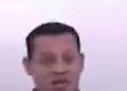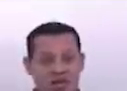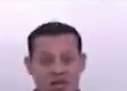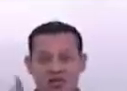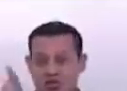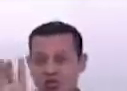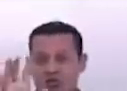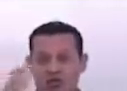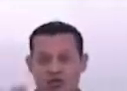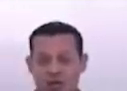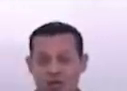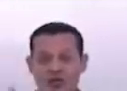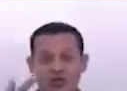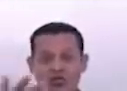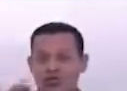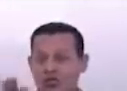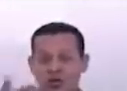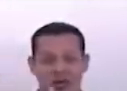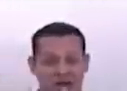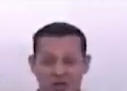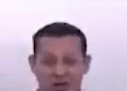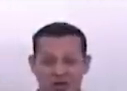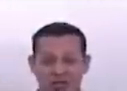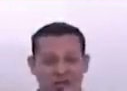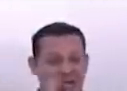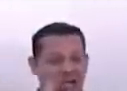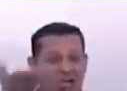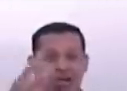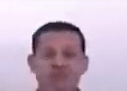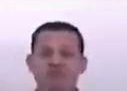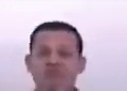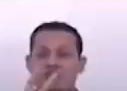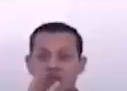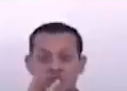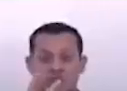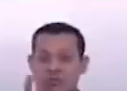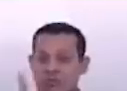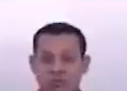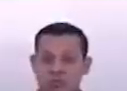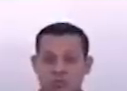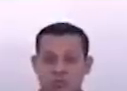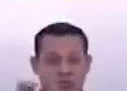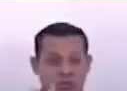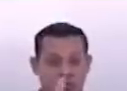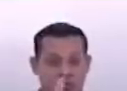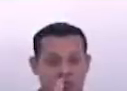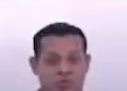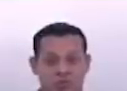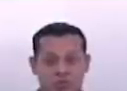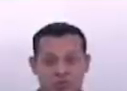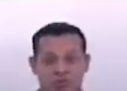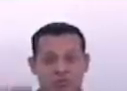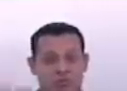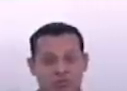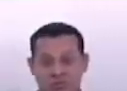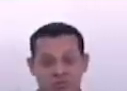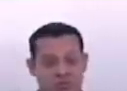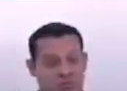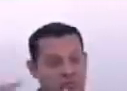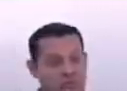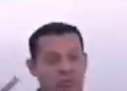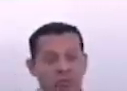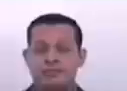vida utilizando un lenguaje y cierto volumen de voz que se salía también de todas las normas de conducta de este pleno, pero ya se les